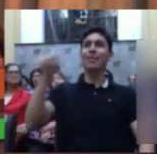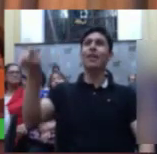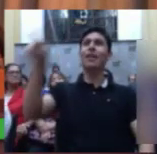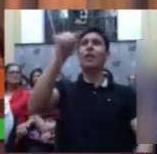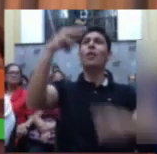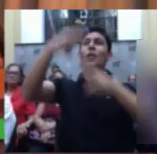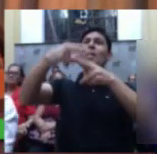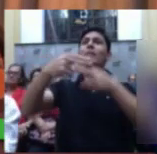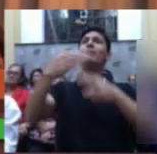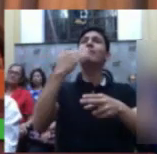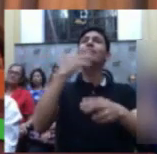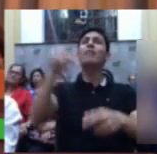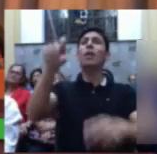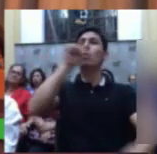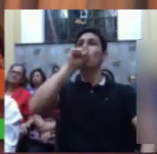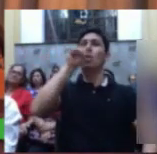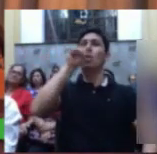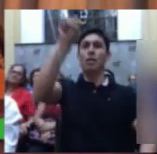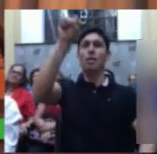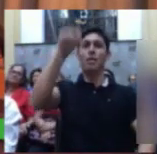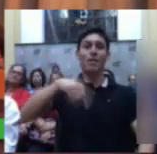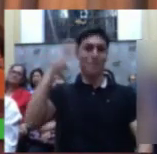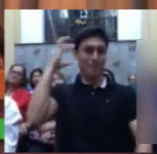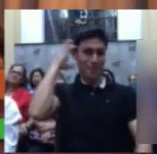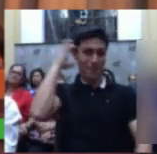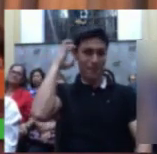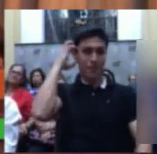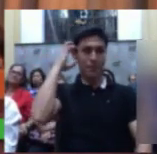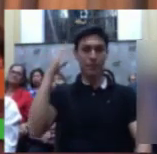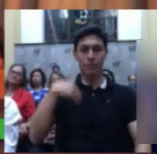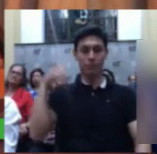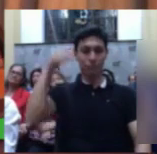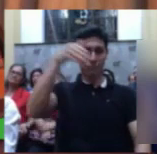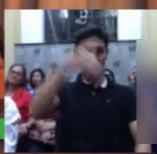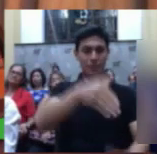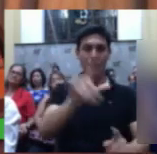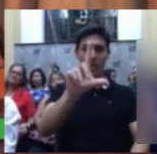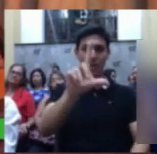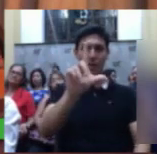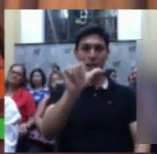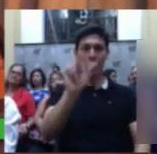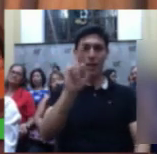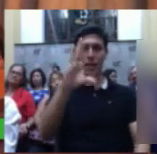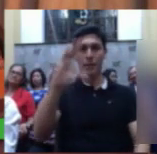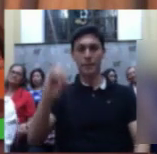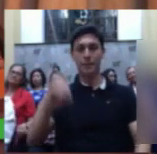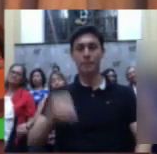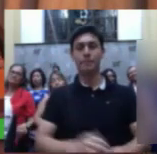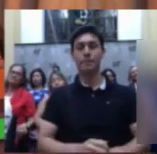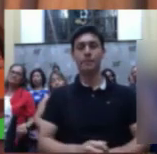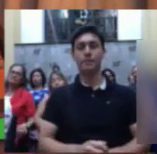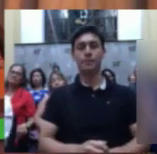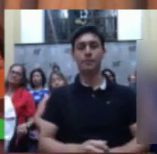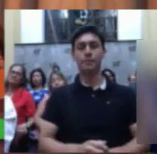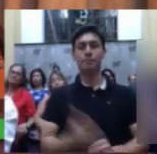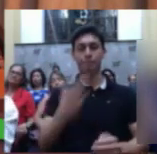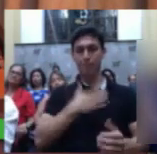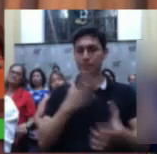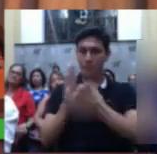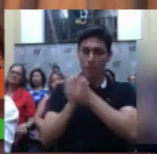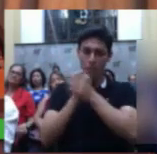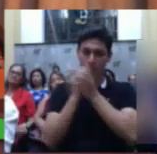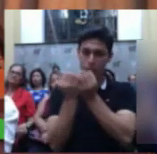pasar frecuentemente la línea del tranvía hacia el Arco sin ningún sobresalto. Con los